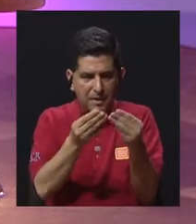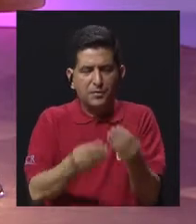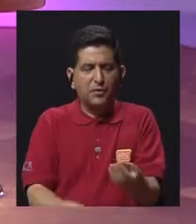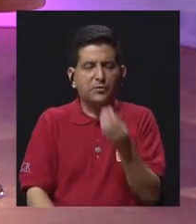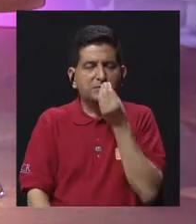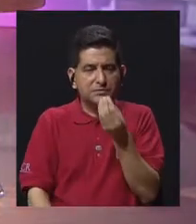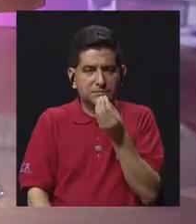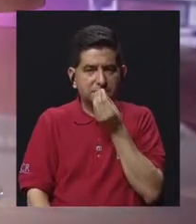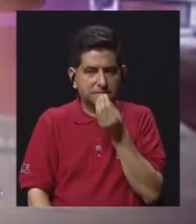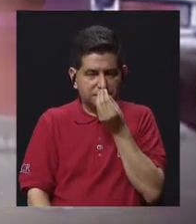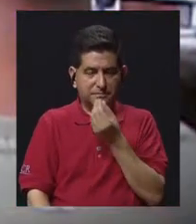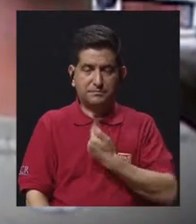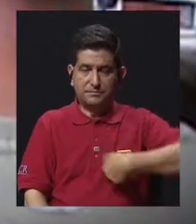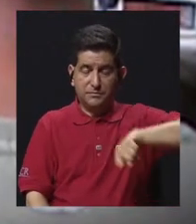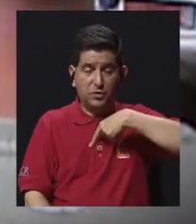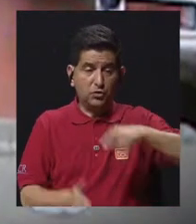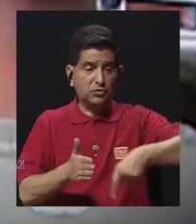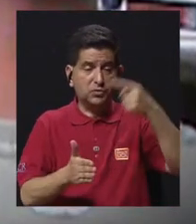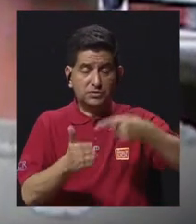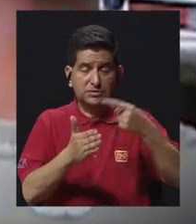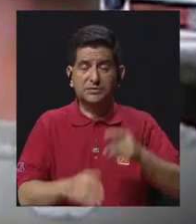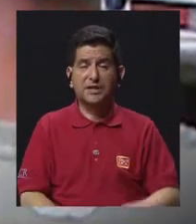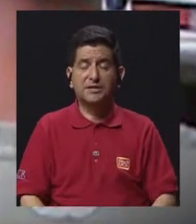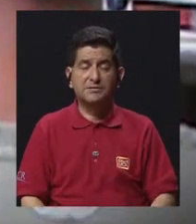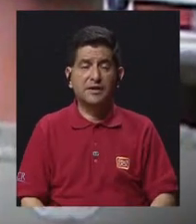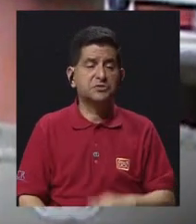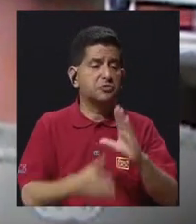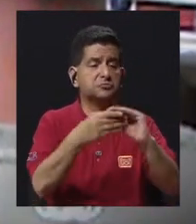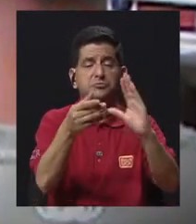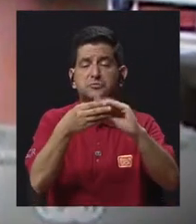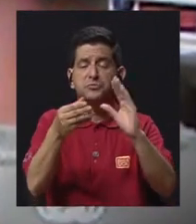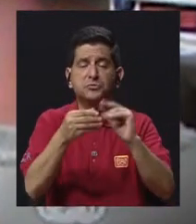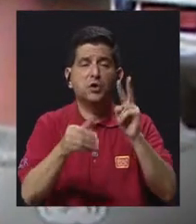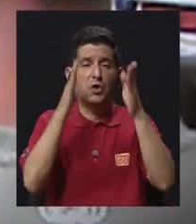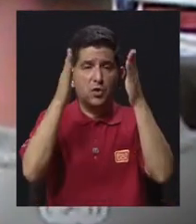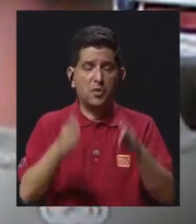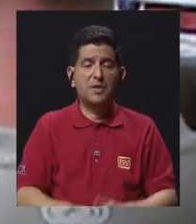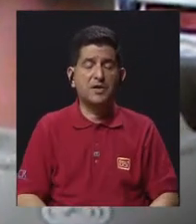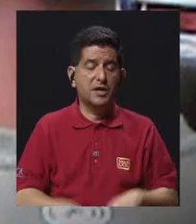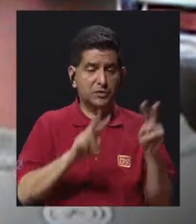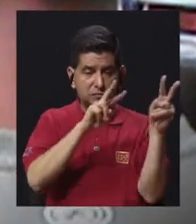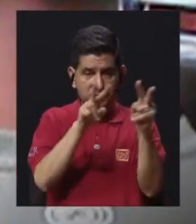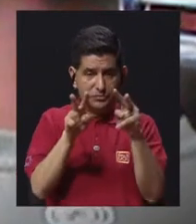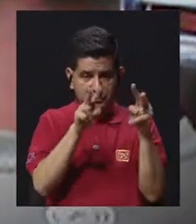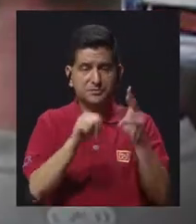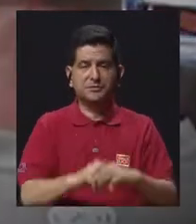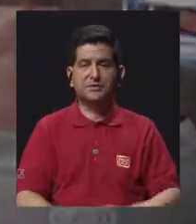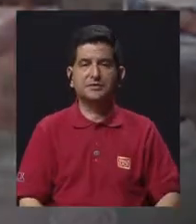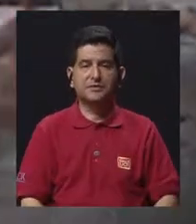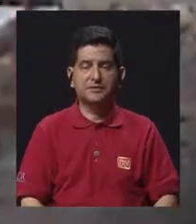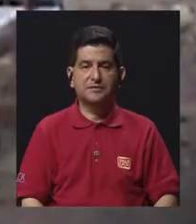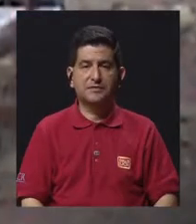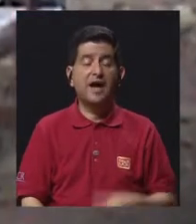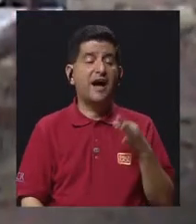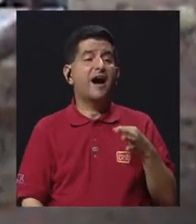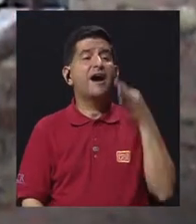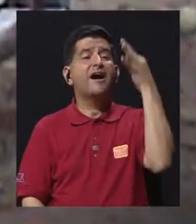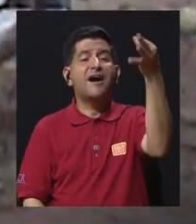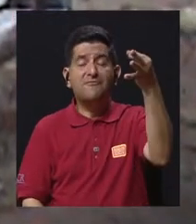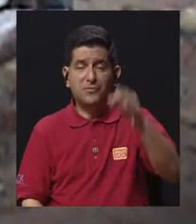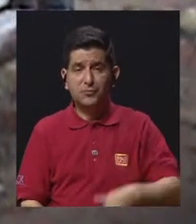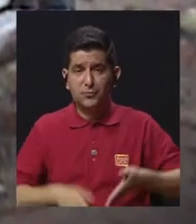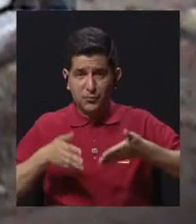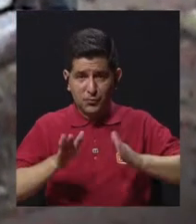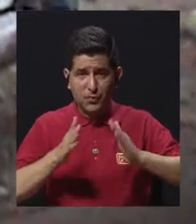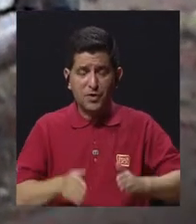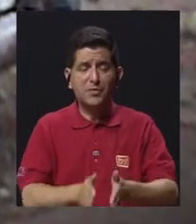alimentos. Nosotros a veces nos comentamos con las compañeras en el observatorio, si en el futuro, cuando nuestros hijos